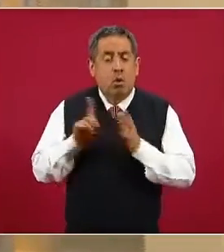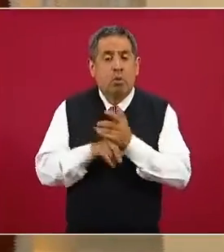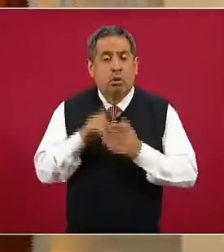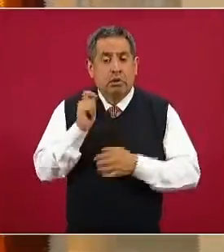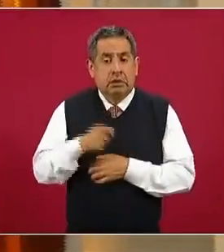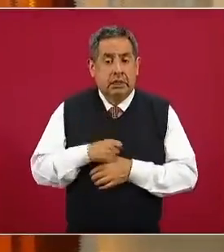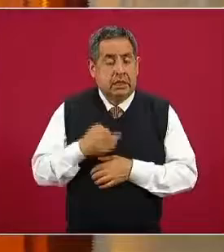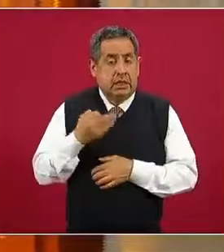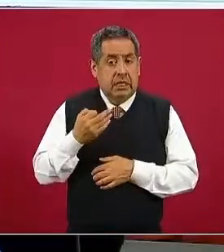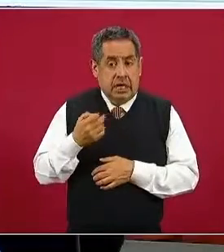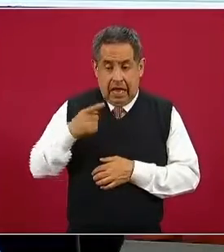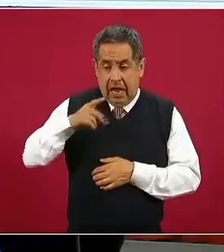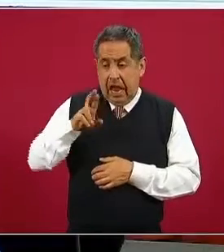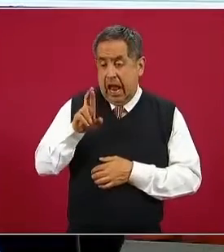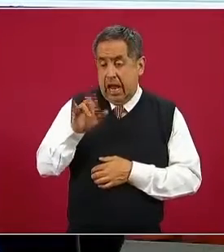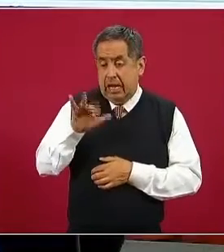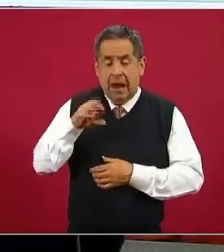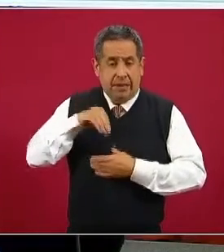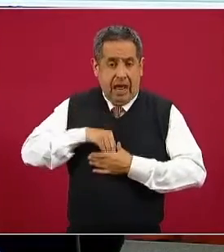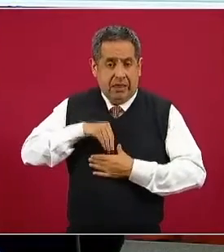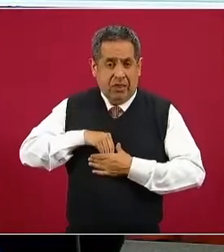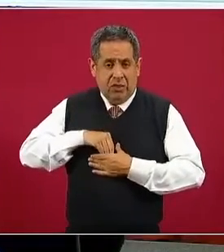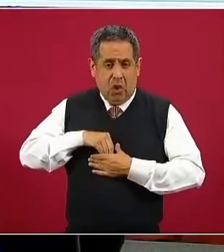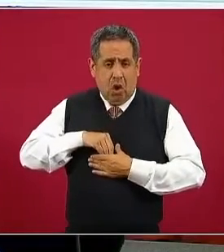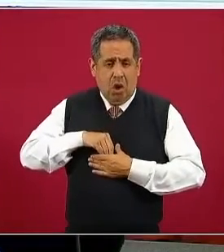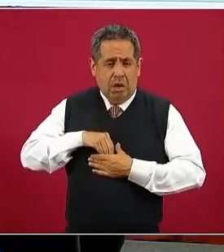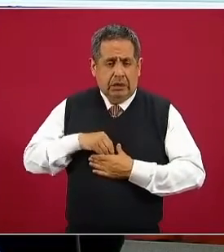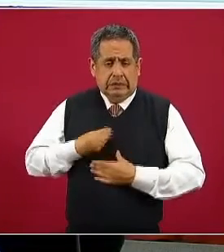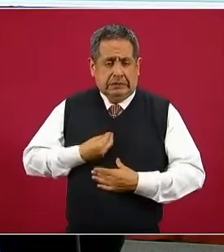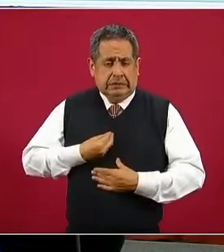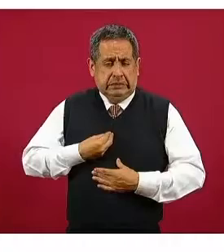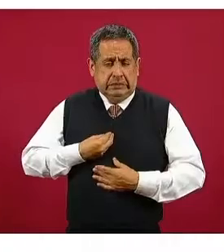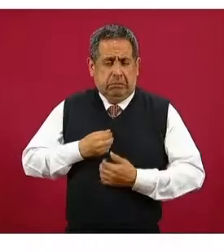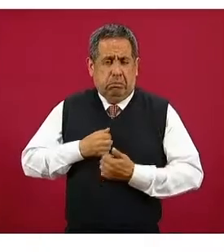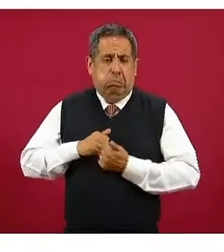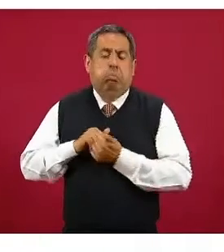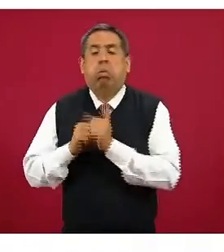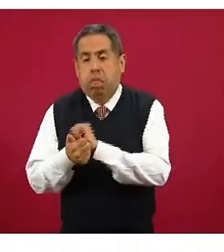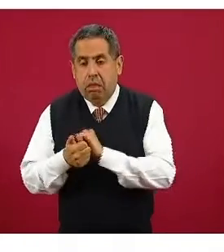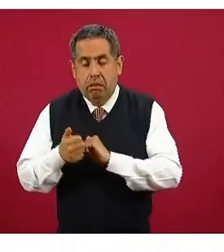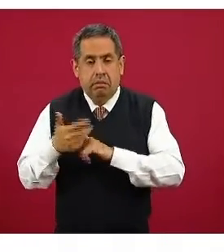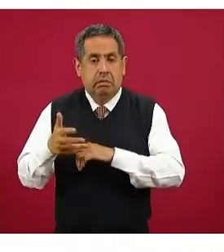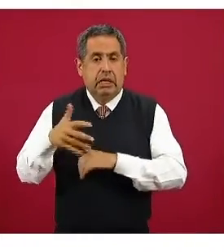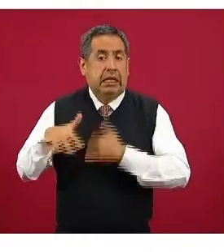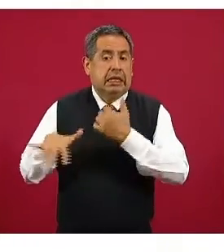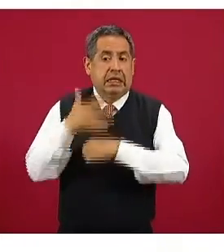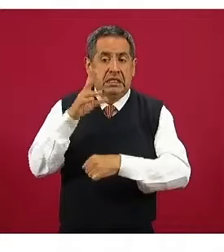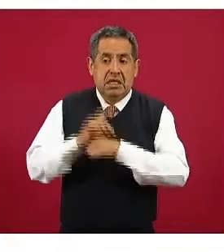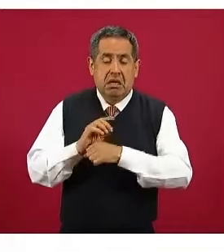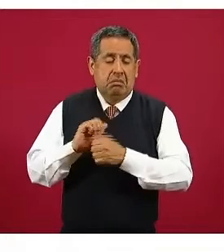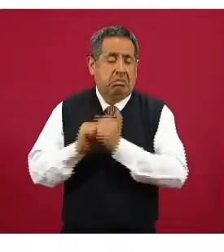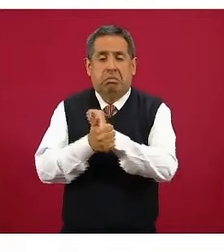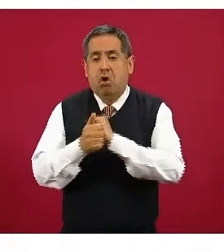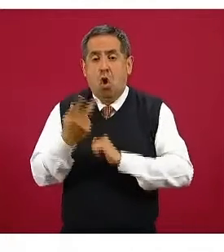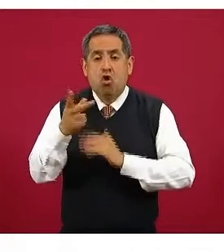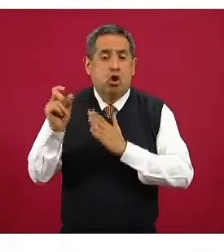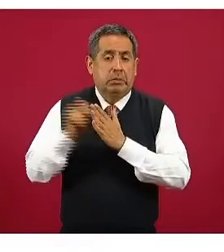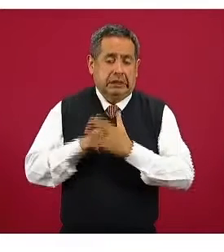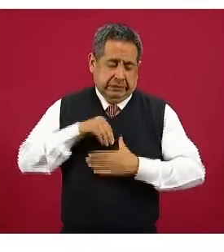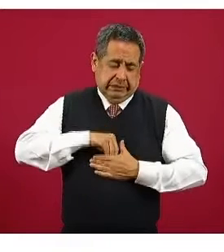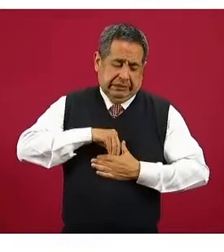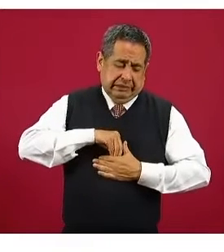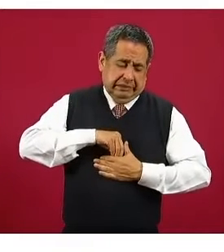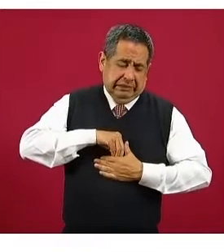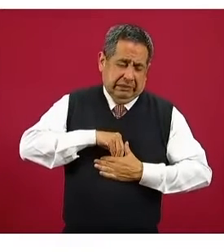un periodo de incubación que es muy variable. Puede ser de 15 días, 2 meses, y hay